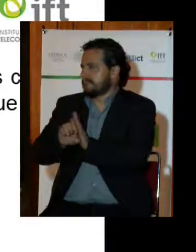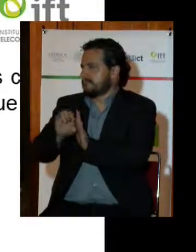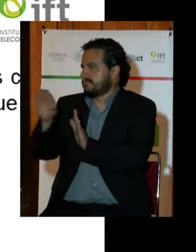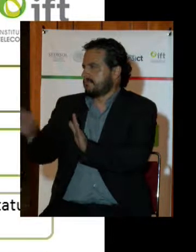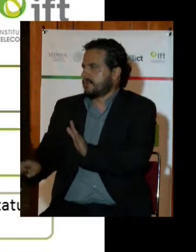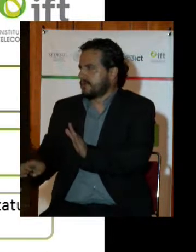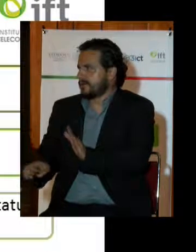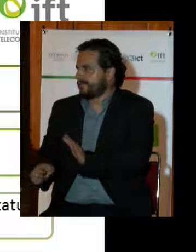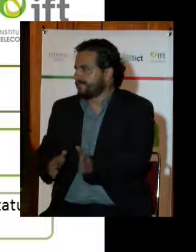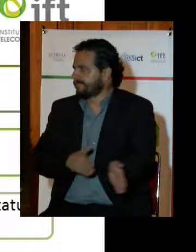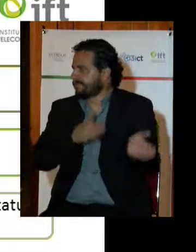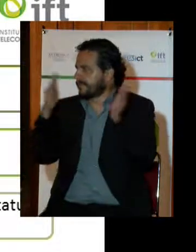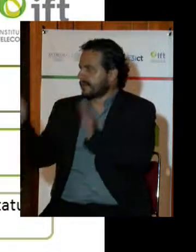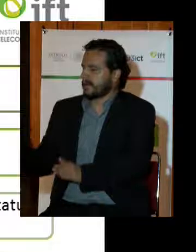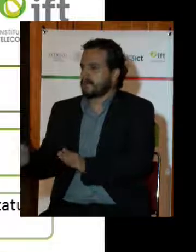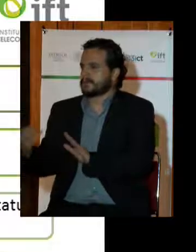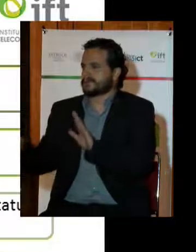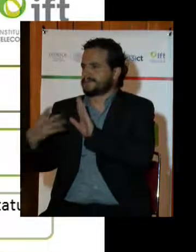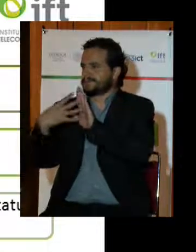Siguiente, por favor.